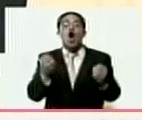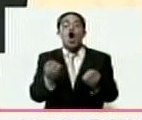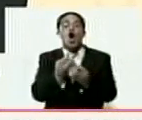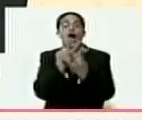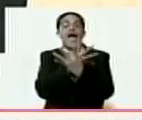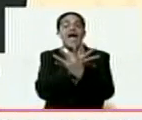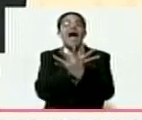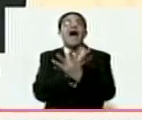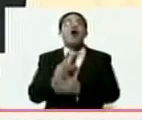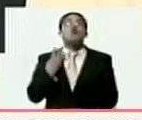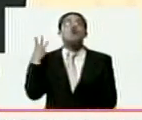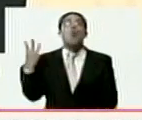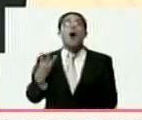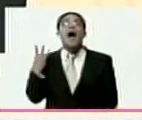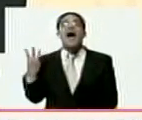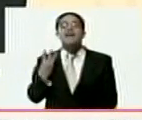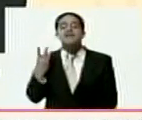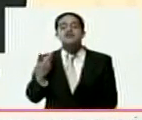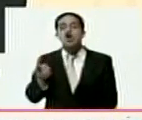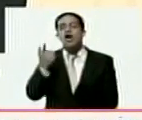taller sobre